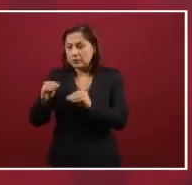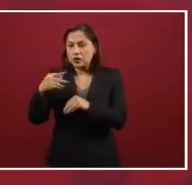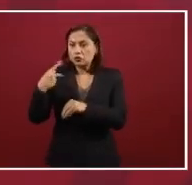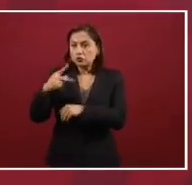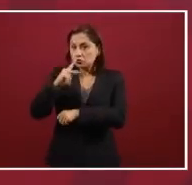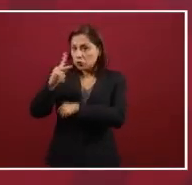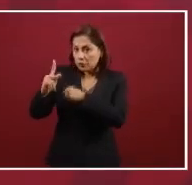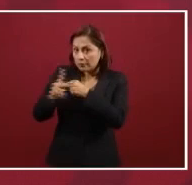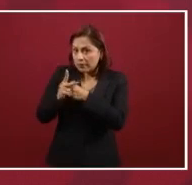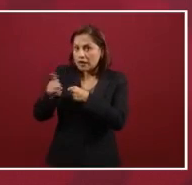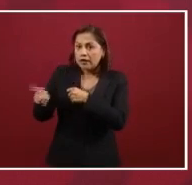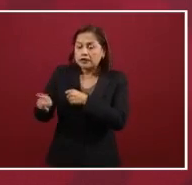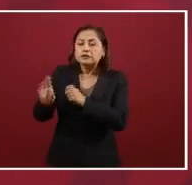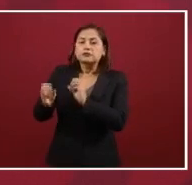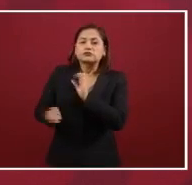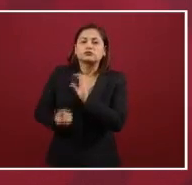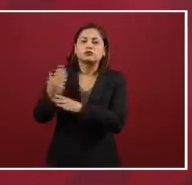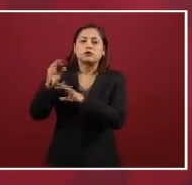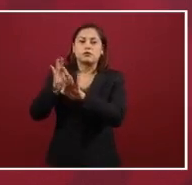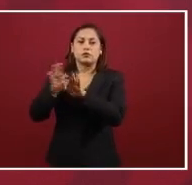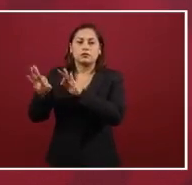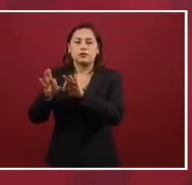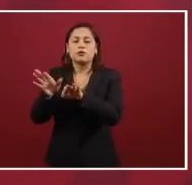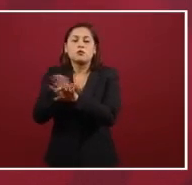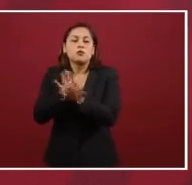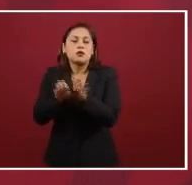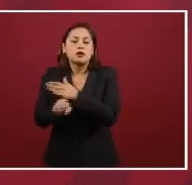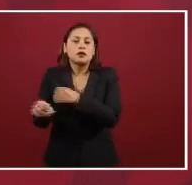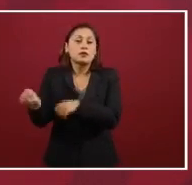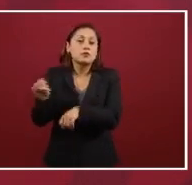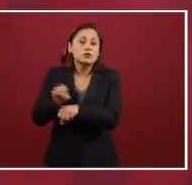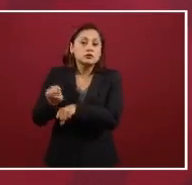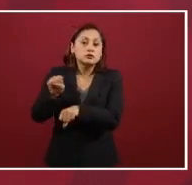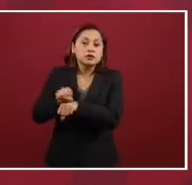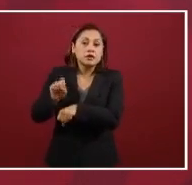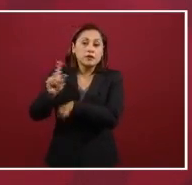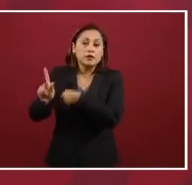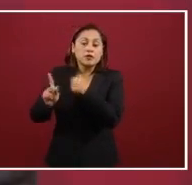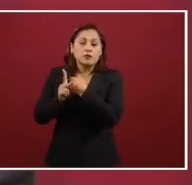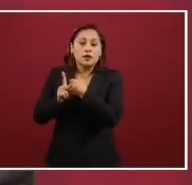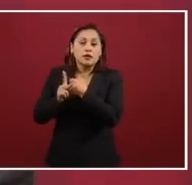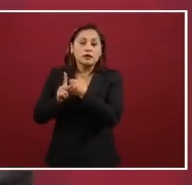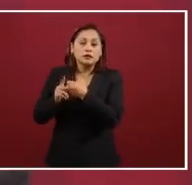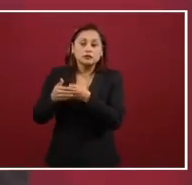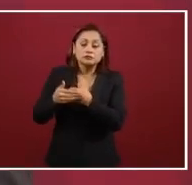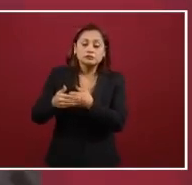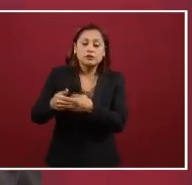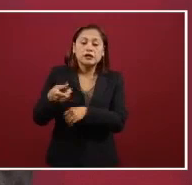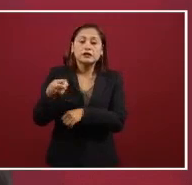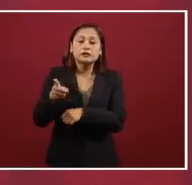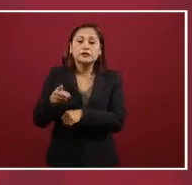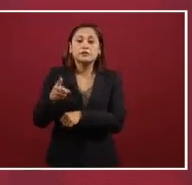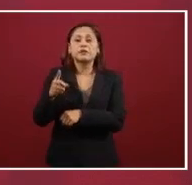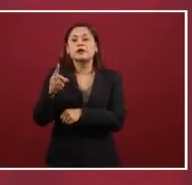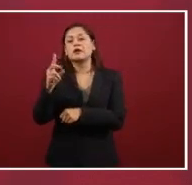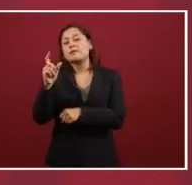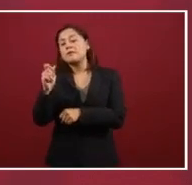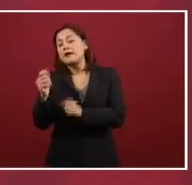En el caso de El Salvador, de aquí al mes de diciembre habrá 20,000 nuevos empleos, principalmente en dos